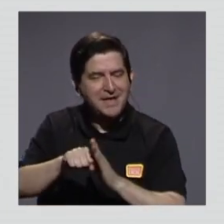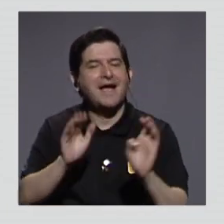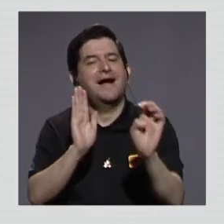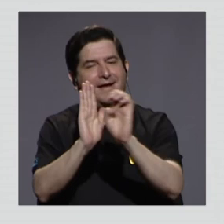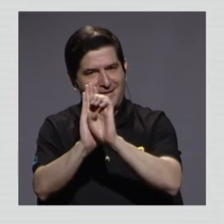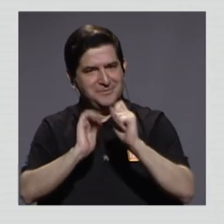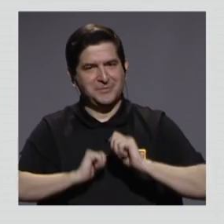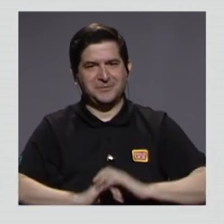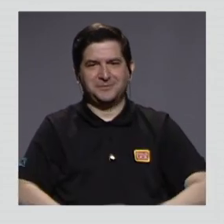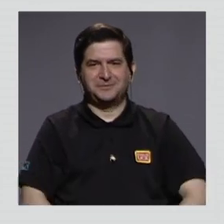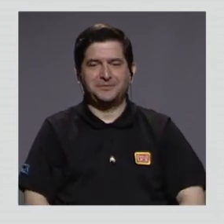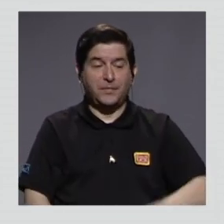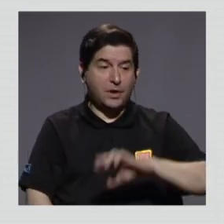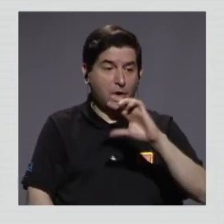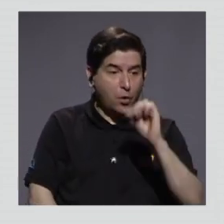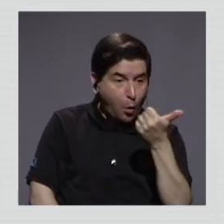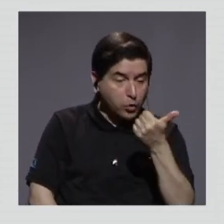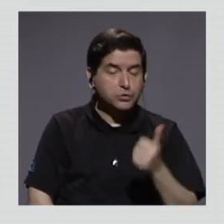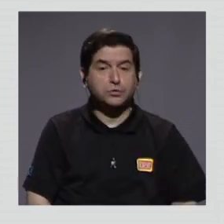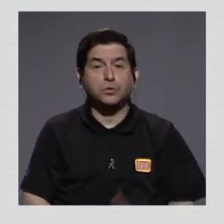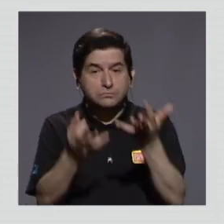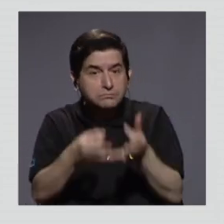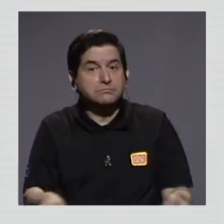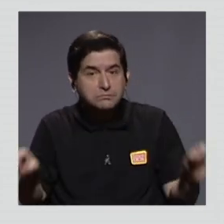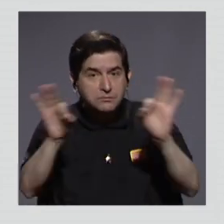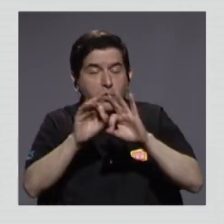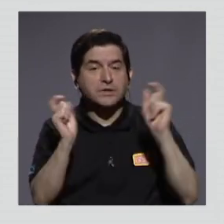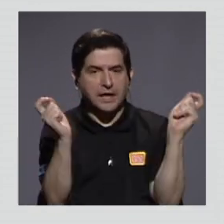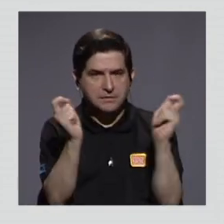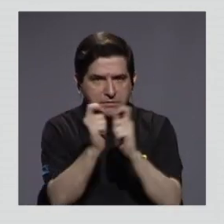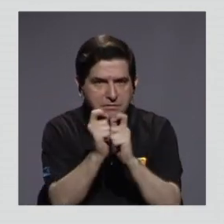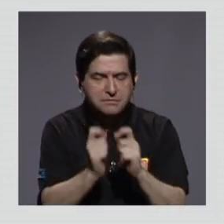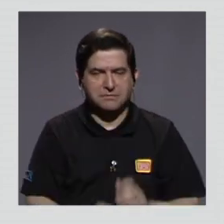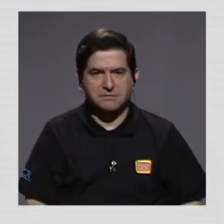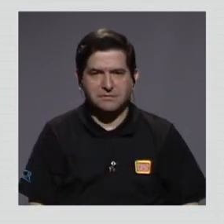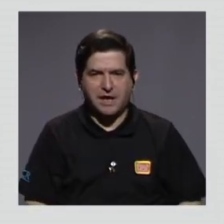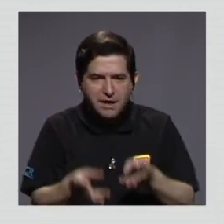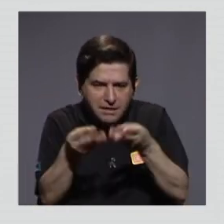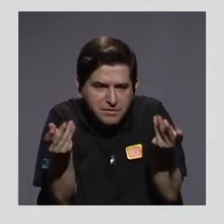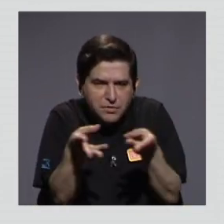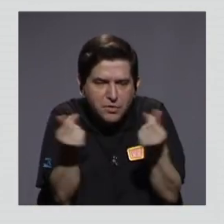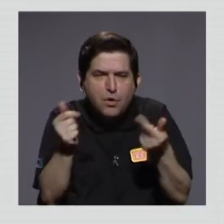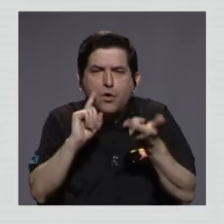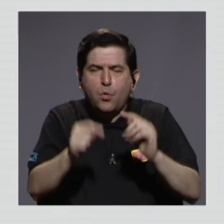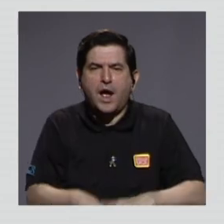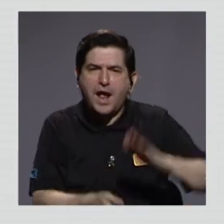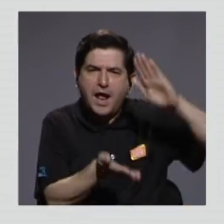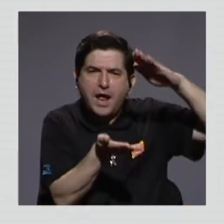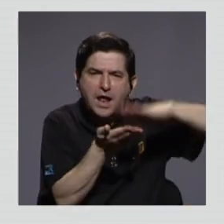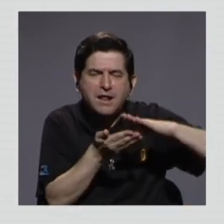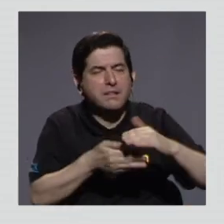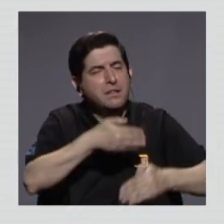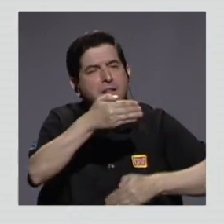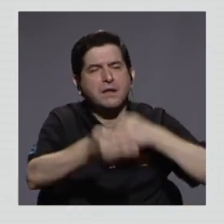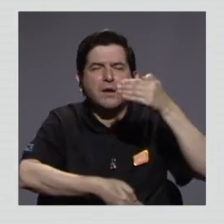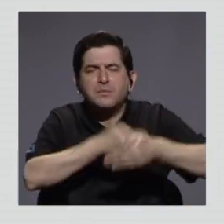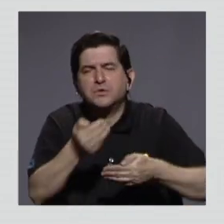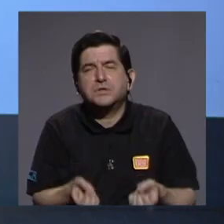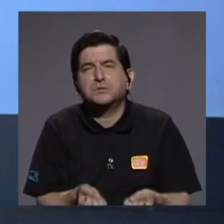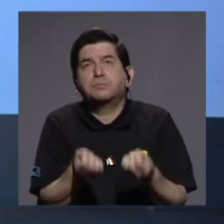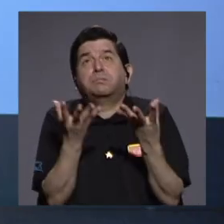un ejemplo otro aspecto que es totalmente relevante para la productividad es la reducción de la tramitología